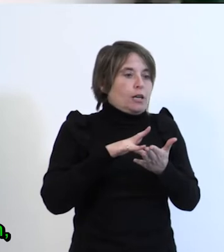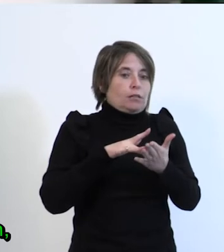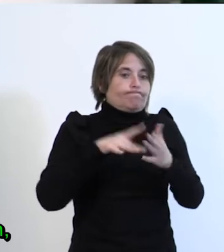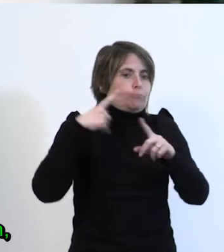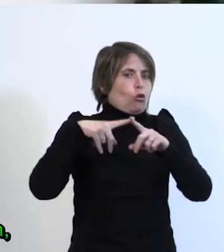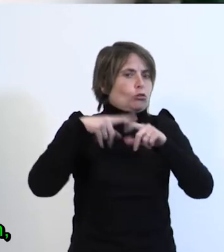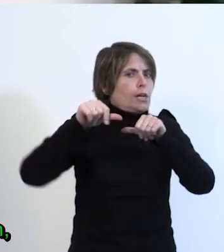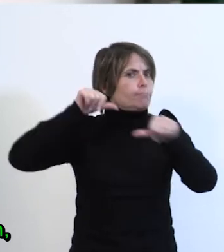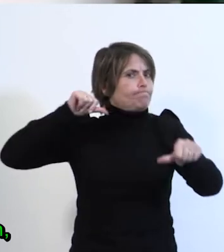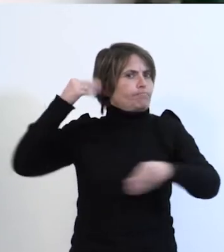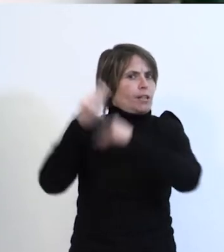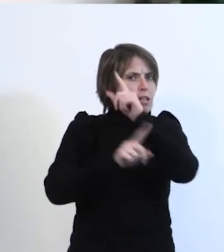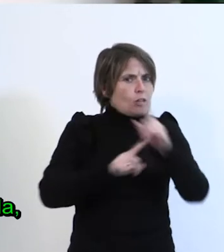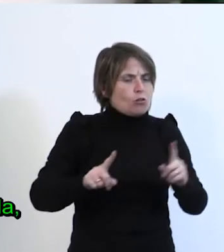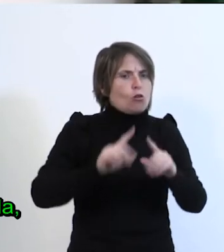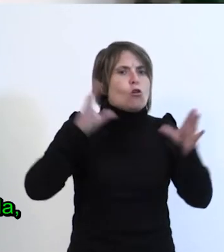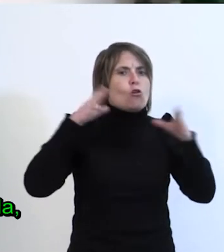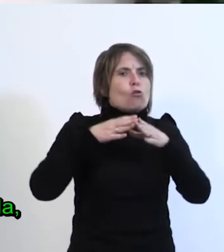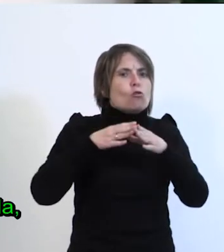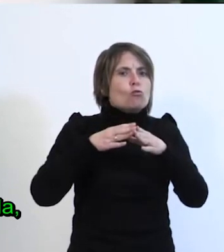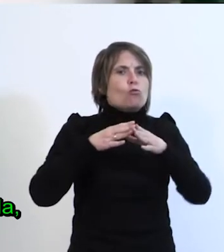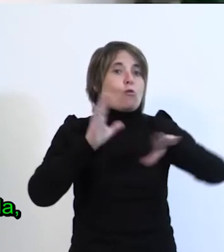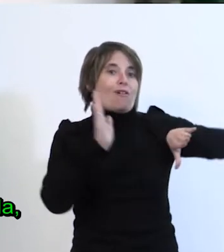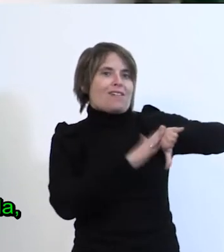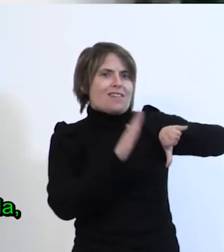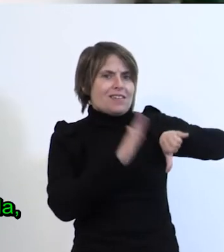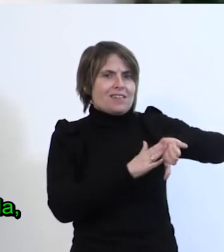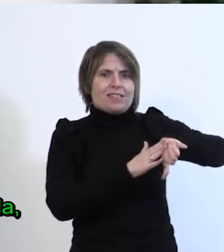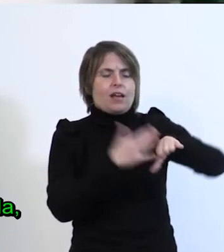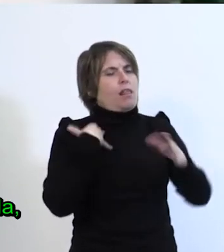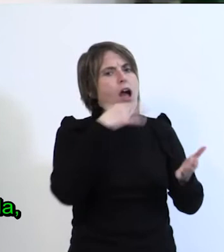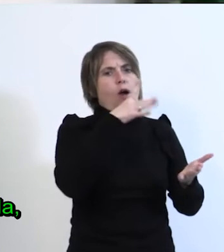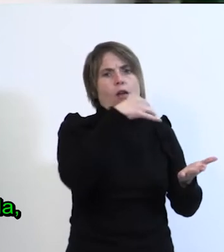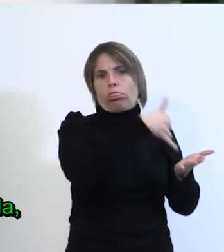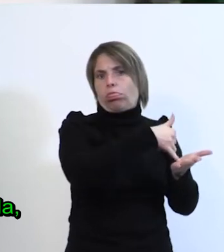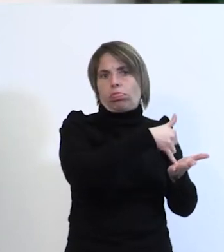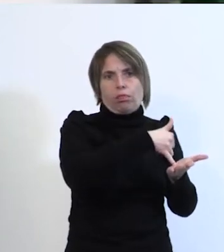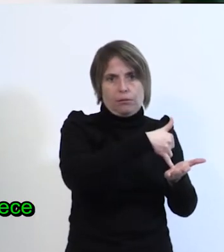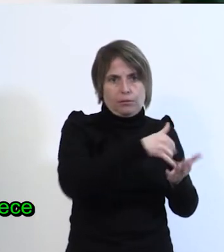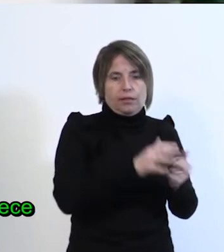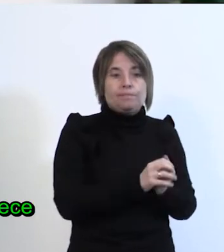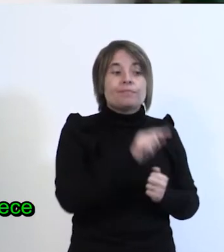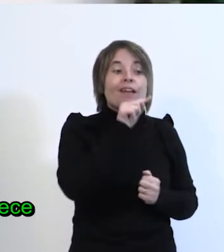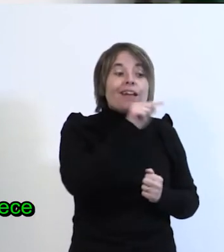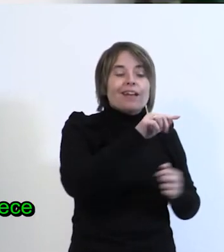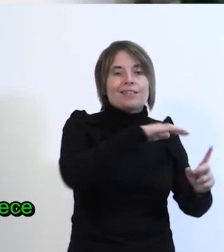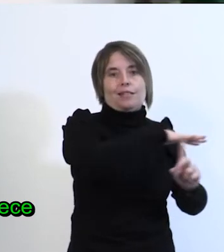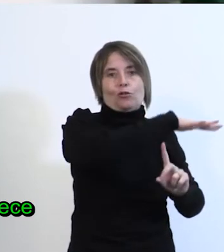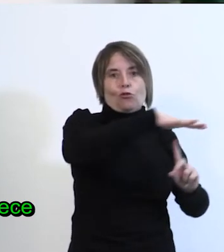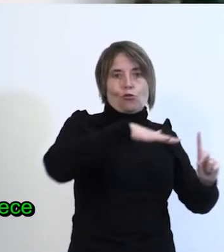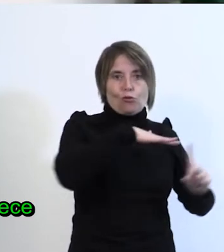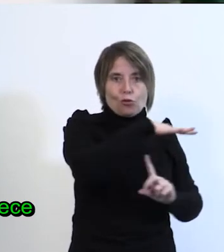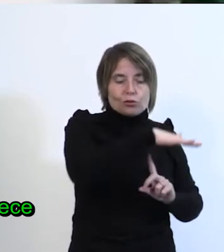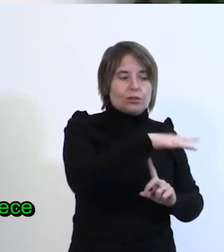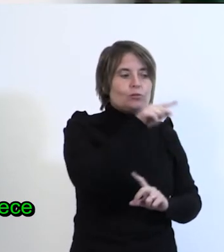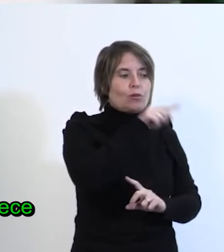que no hicieron, el FMLN como partido de izquierda está muy debilitado. Y ese es el